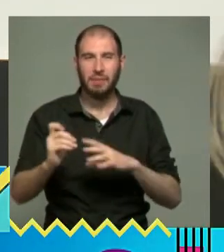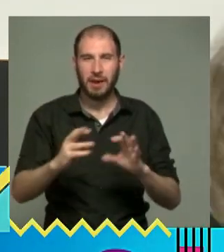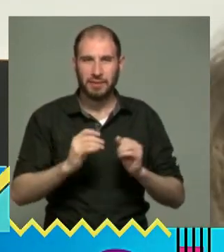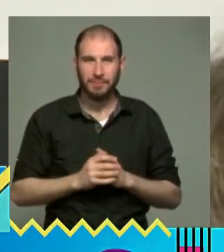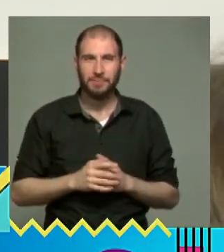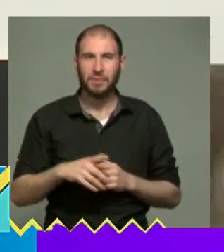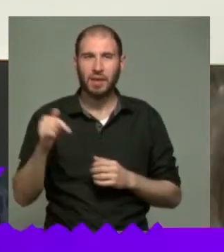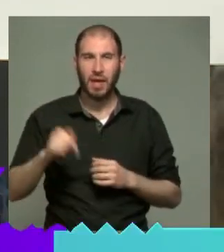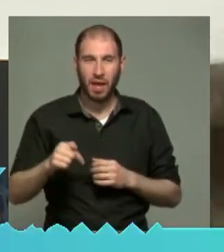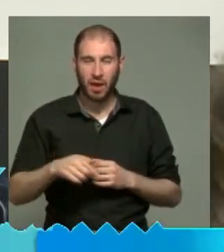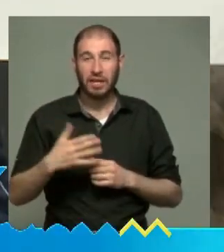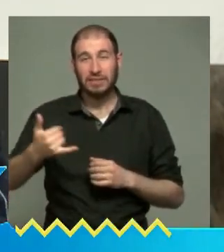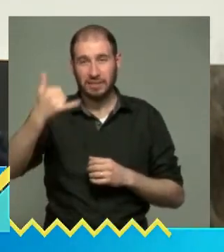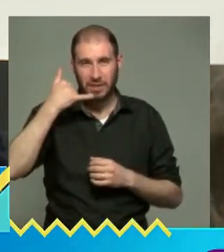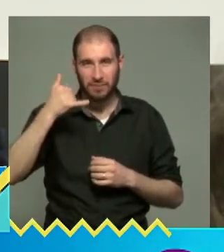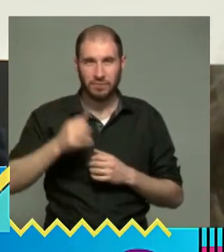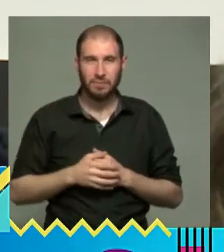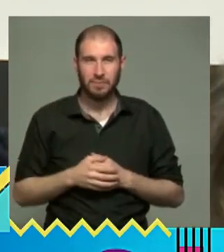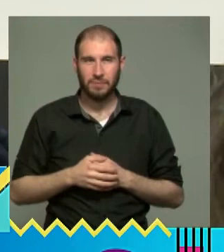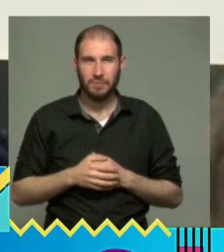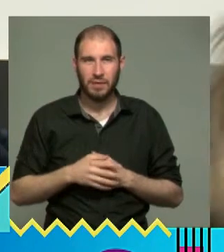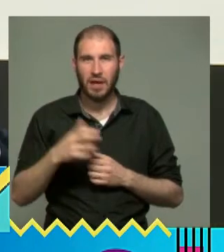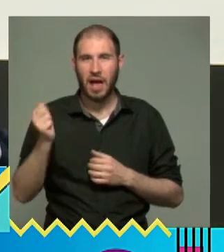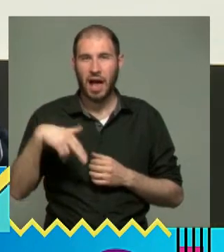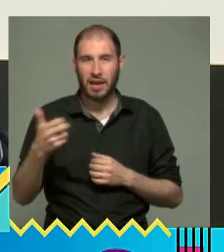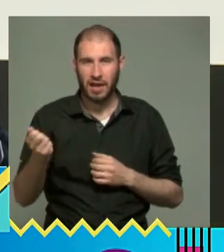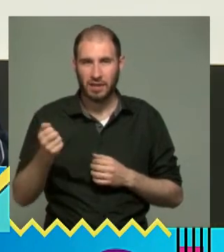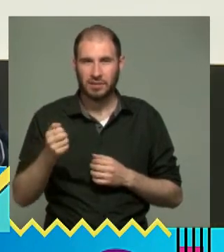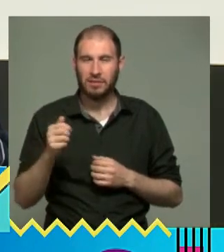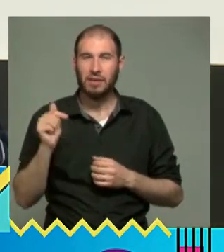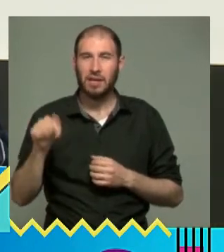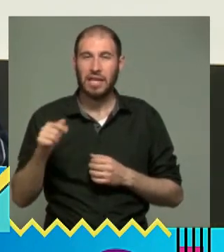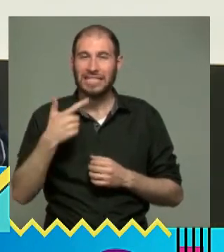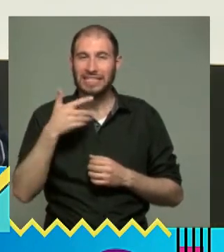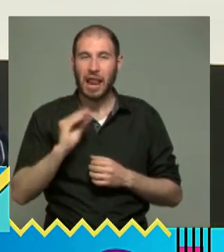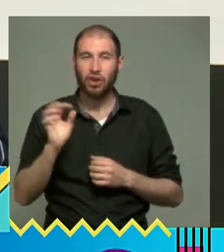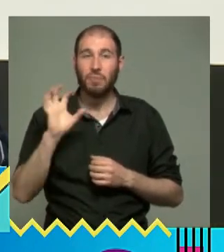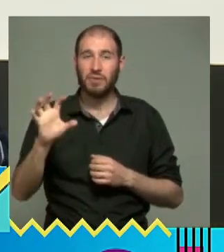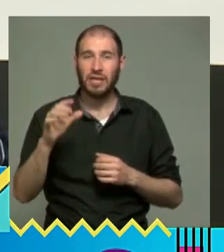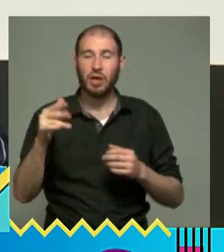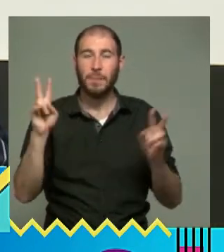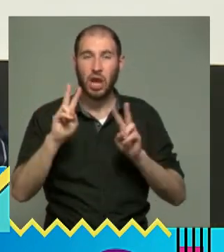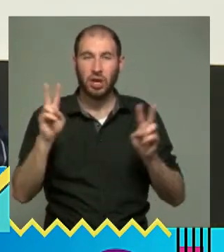Y ahora vamos a tener justamente una llamada telefónica con Ana Sevilla, quien es senadora provincial del